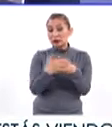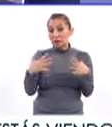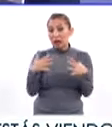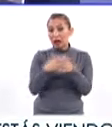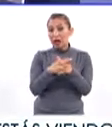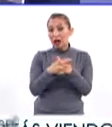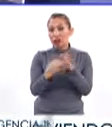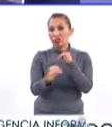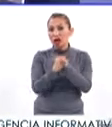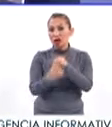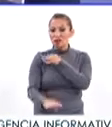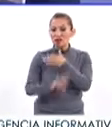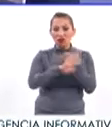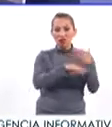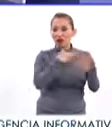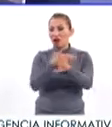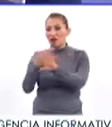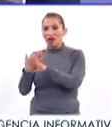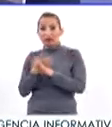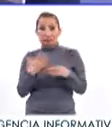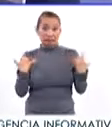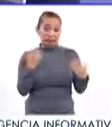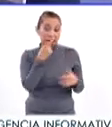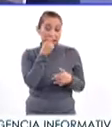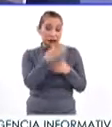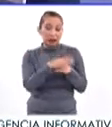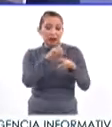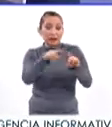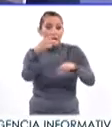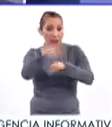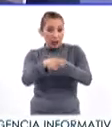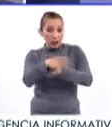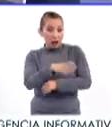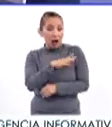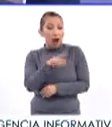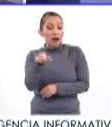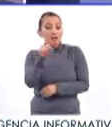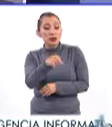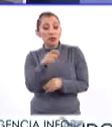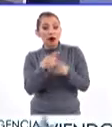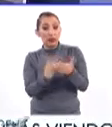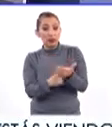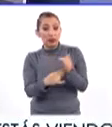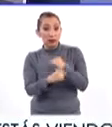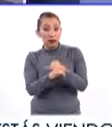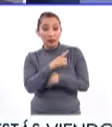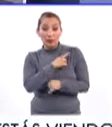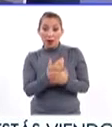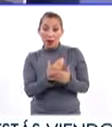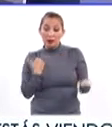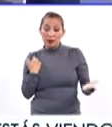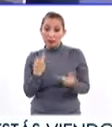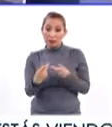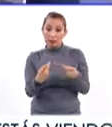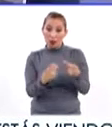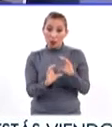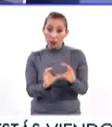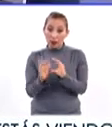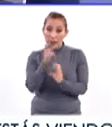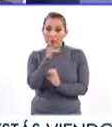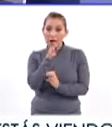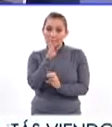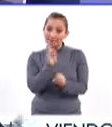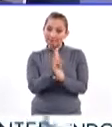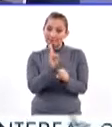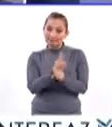guerra será cibernética y todos los diferentes riesgos que existen en esas plataformas tienen que ser prevenidos, sobre todo por los